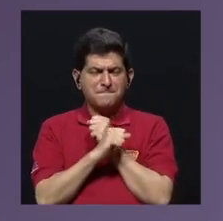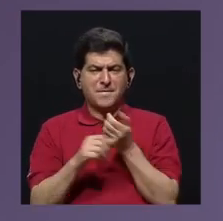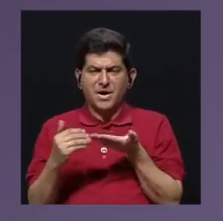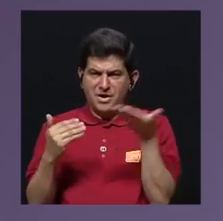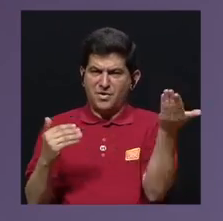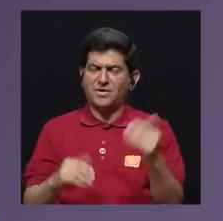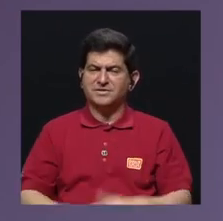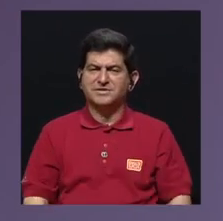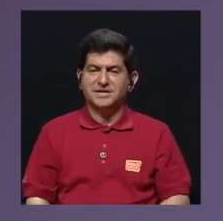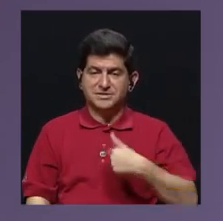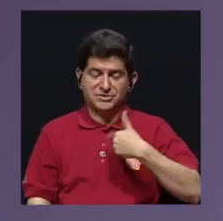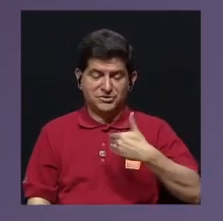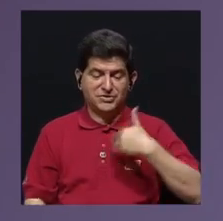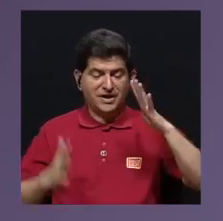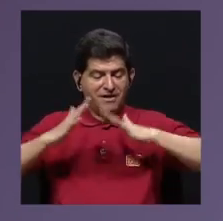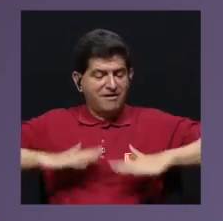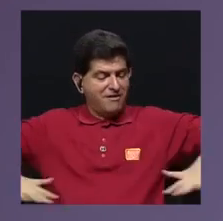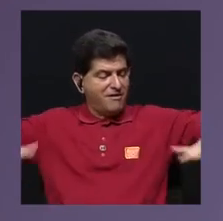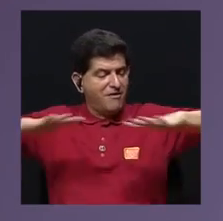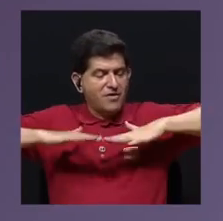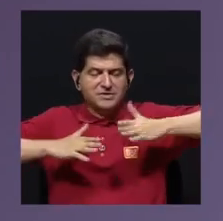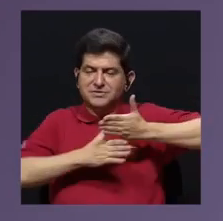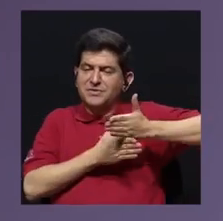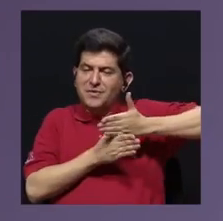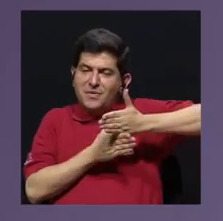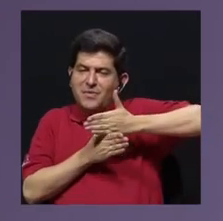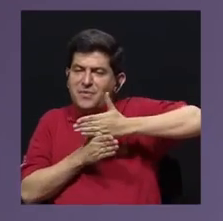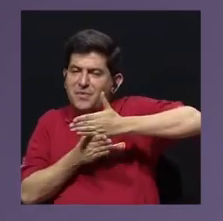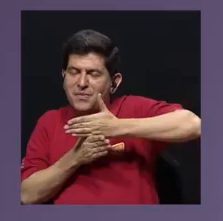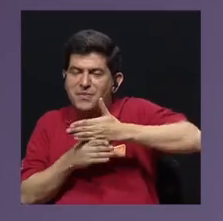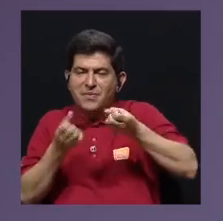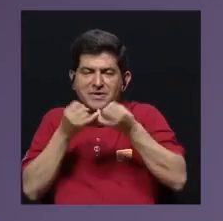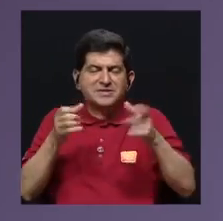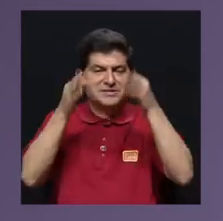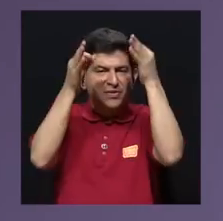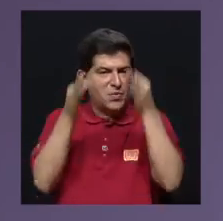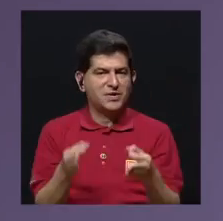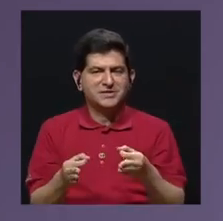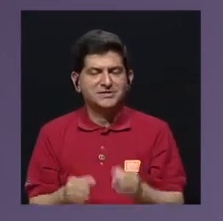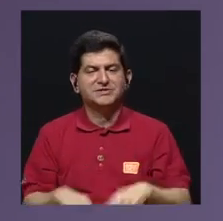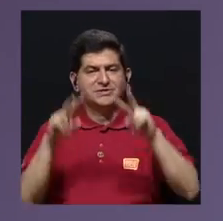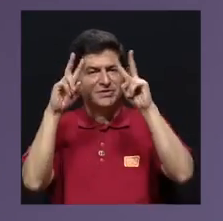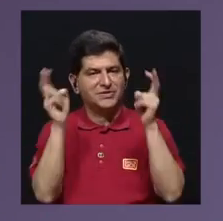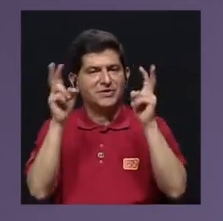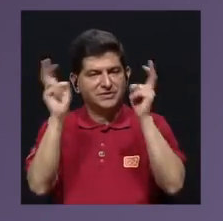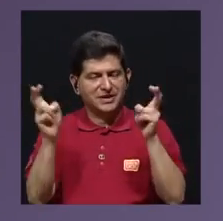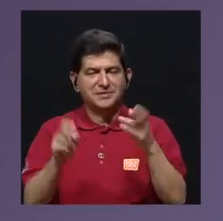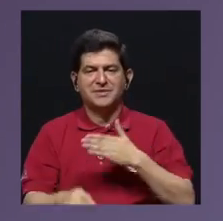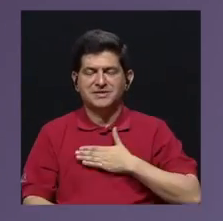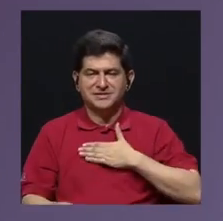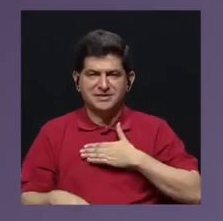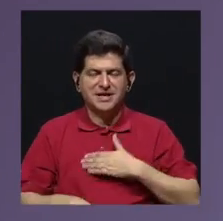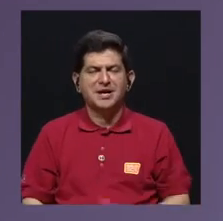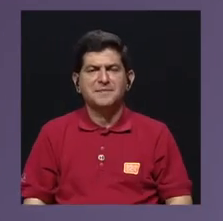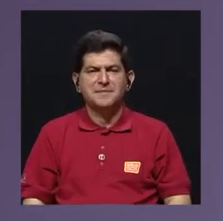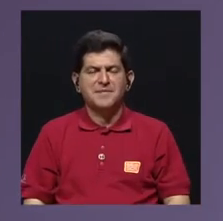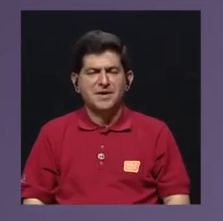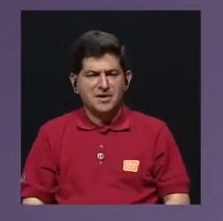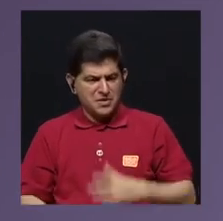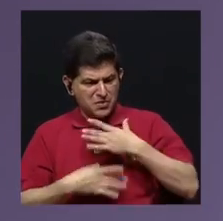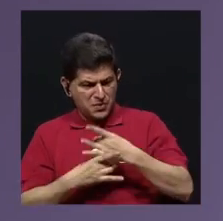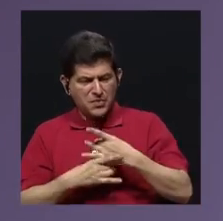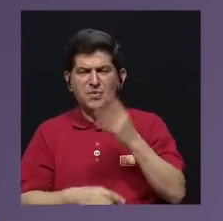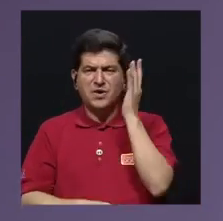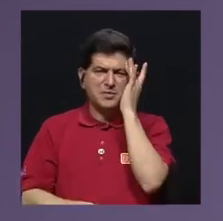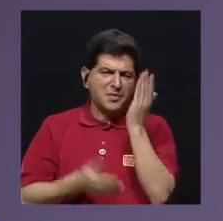cosas, porque tengo ese espacio en donde puedo compartir, sin ser juzgada, temáticas que me mueven, que completamente me preocupan